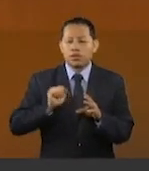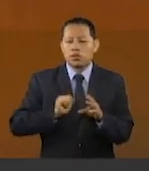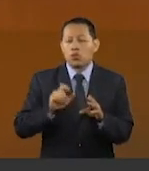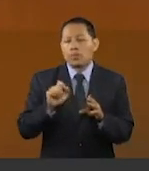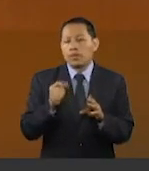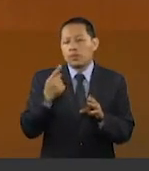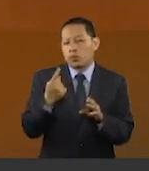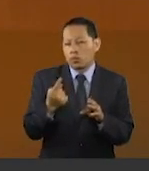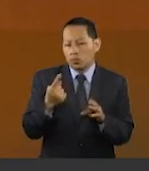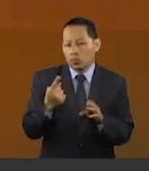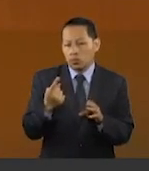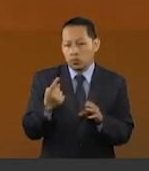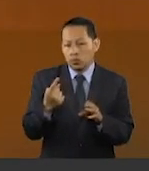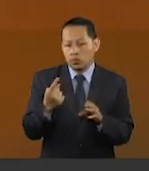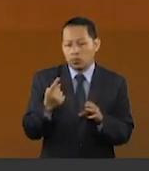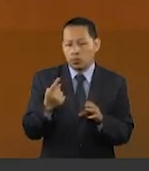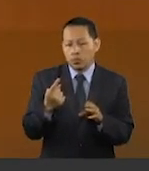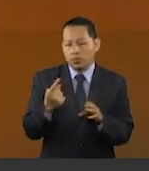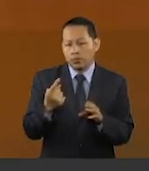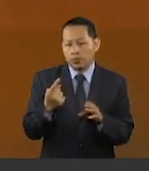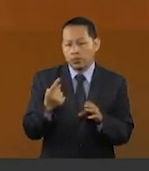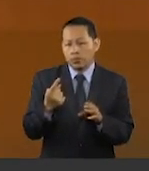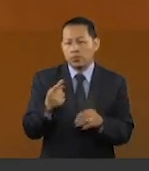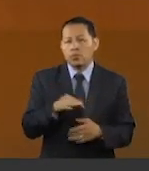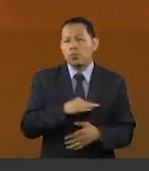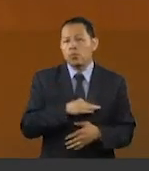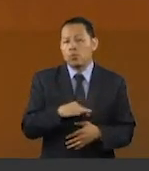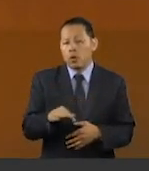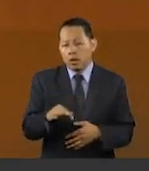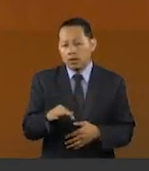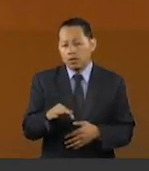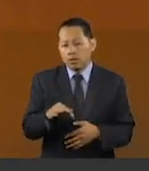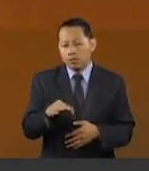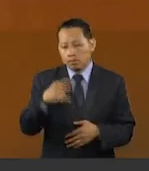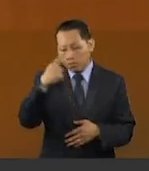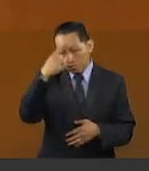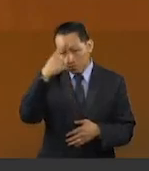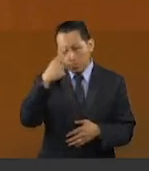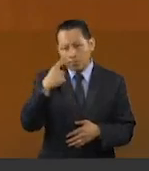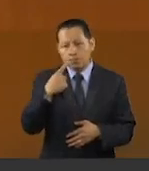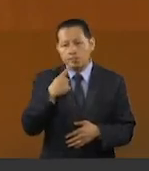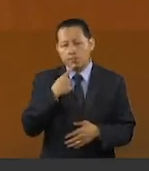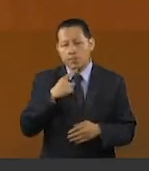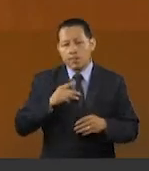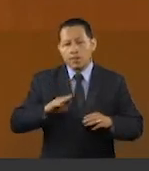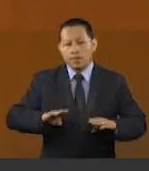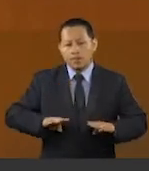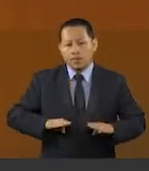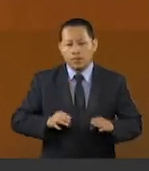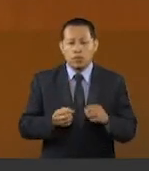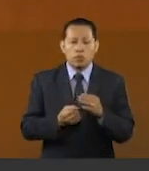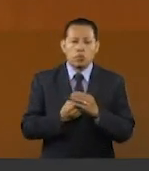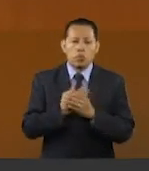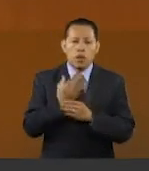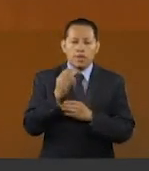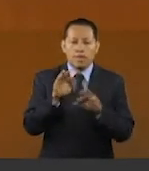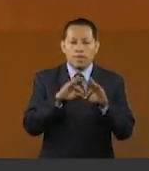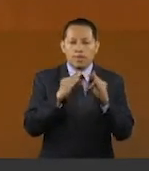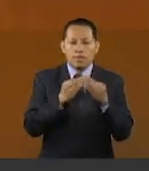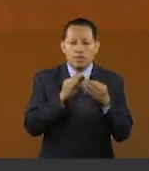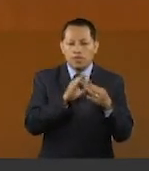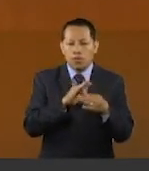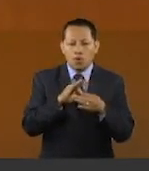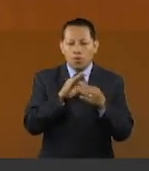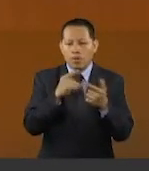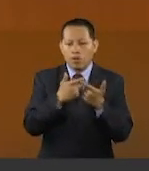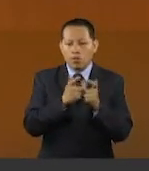XXI resiste el perfil de una nueva hegemonía de partido